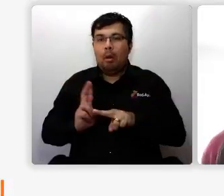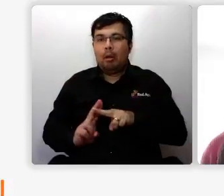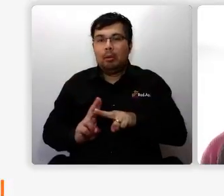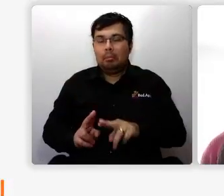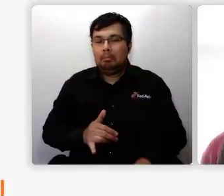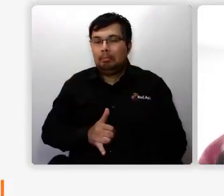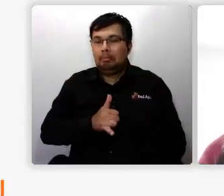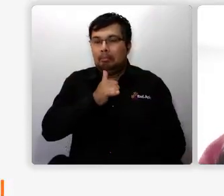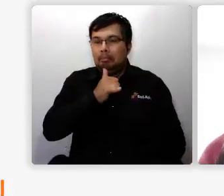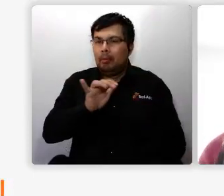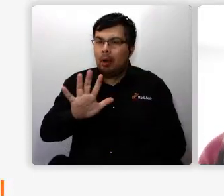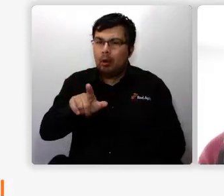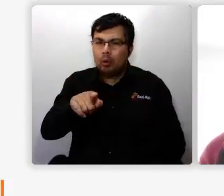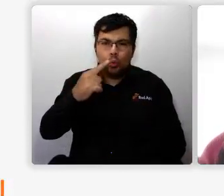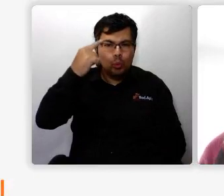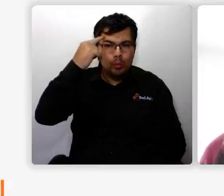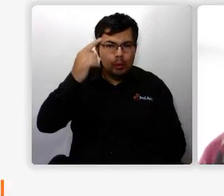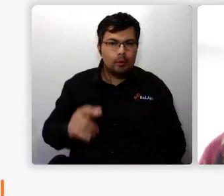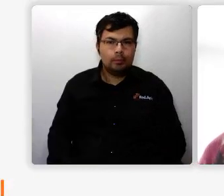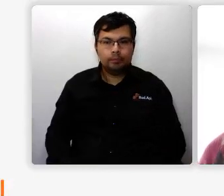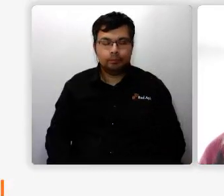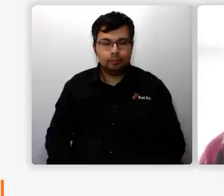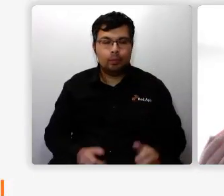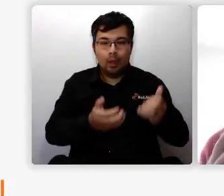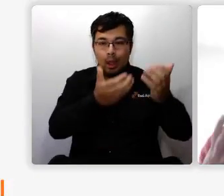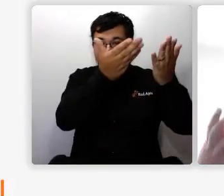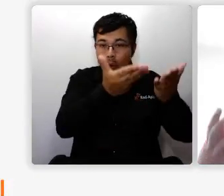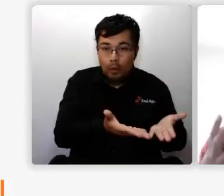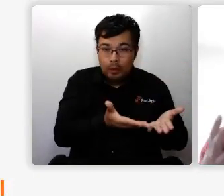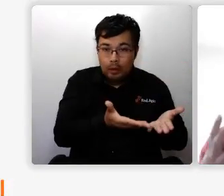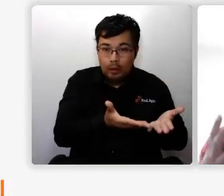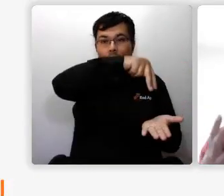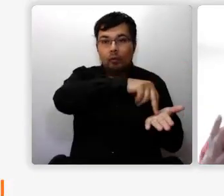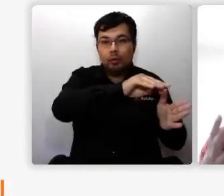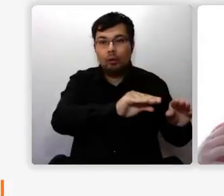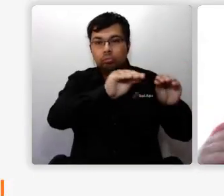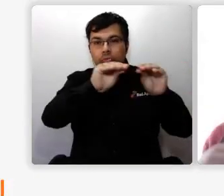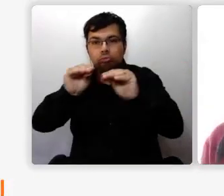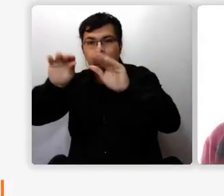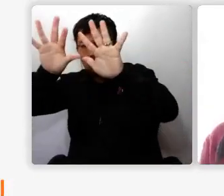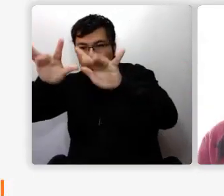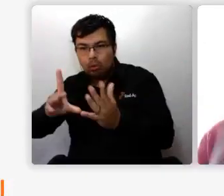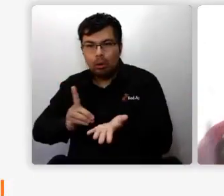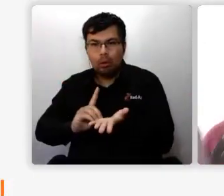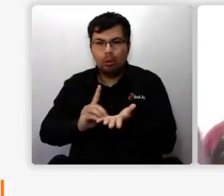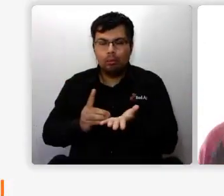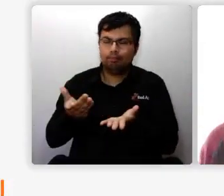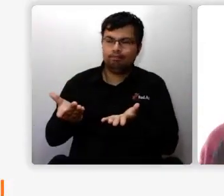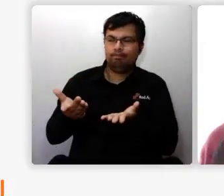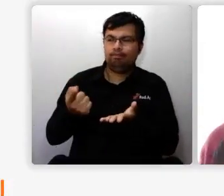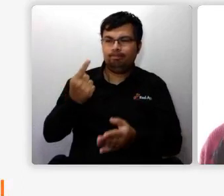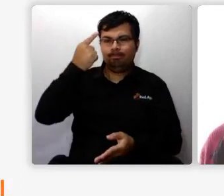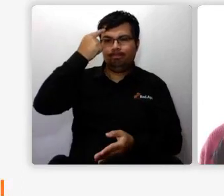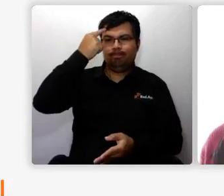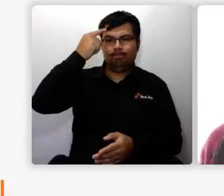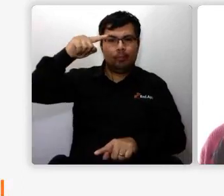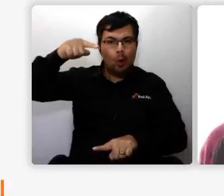cuando pensamos entonces de pasar de lo físico a virtual, implica, y lo que tenemos que entender es que implica replantearnos